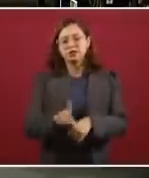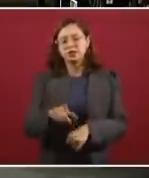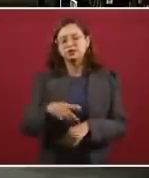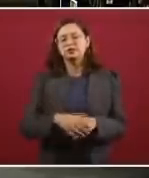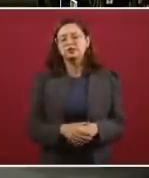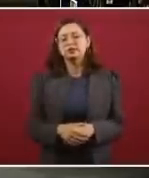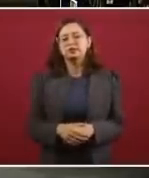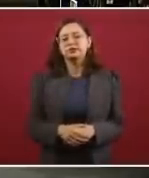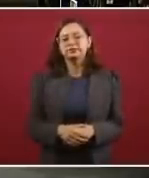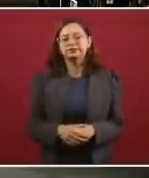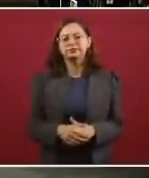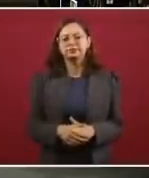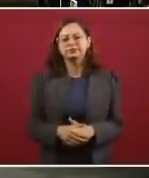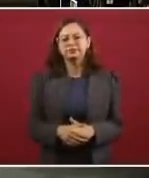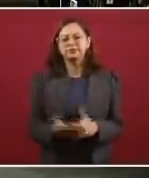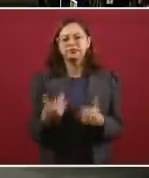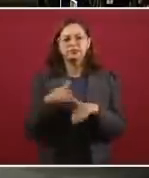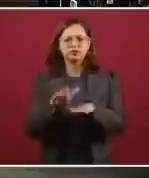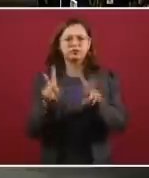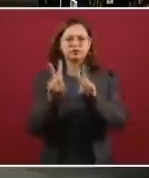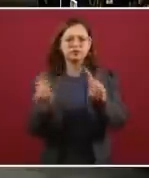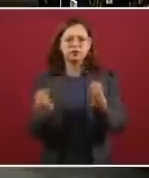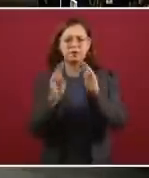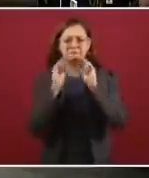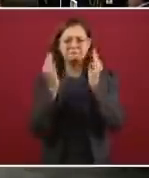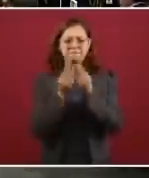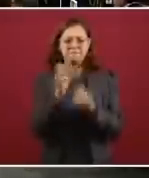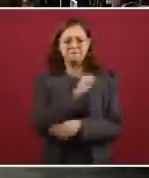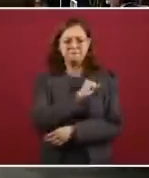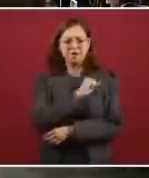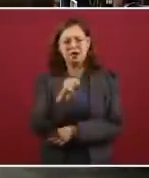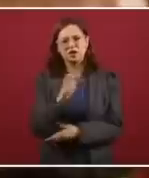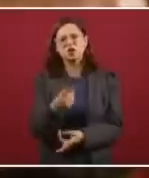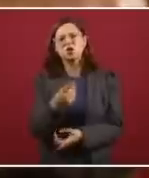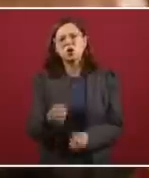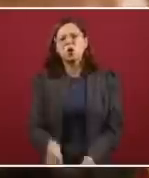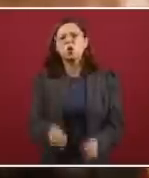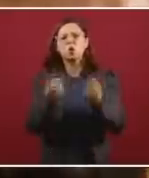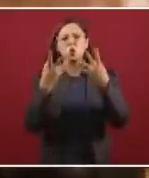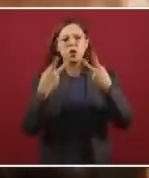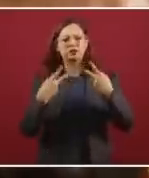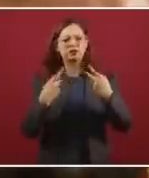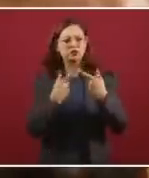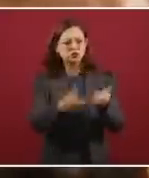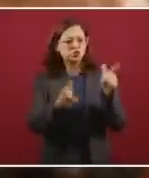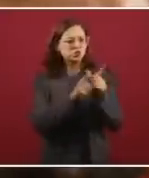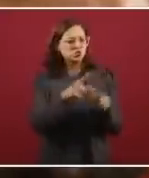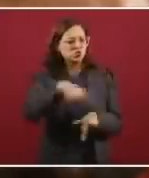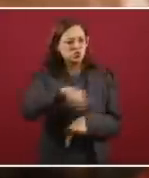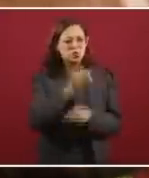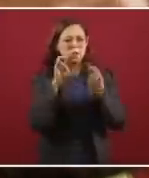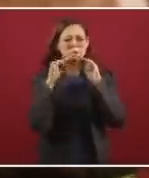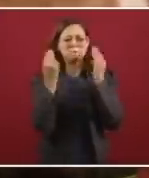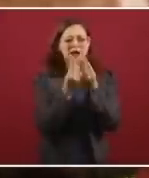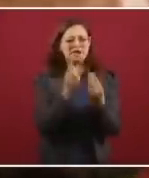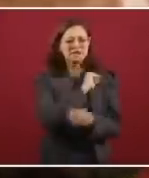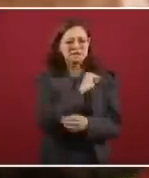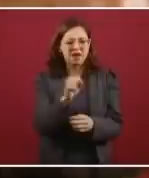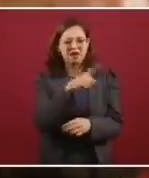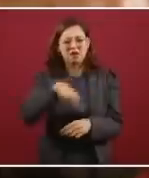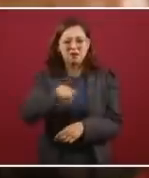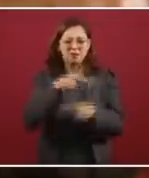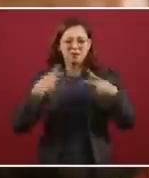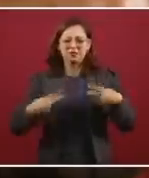tema de la delincuencia organizada, ¿qué reporte tiene de cuántas bandas se han desarticulado de red de